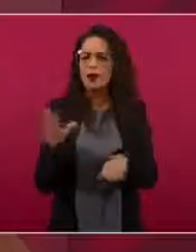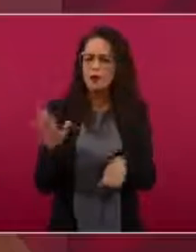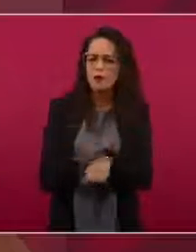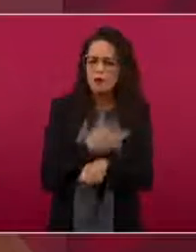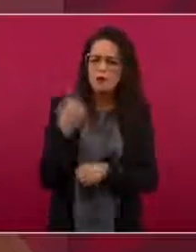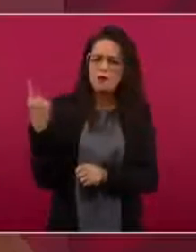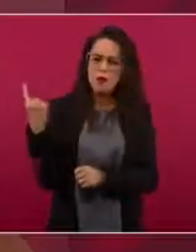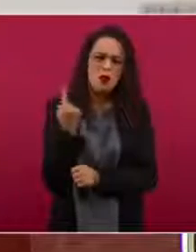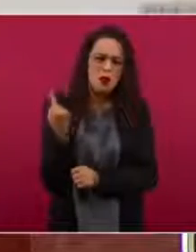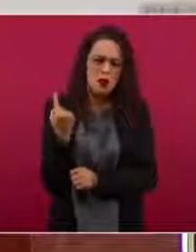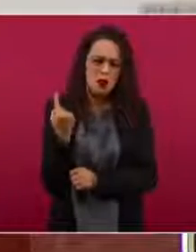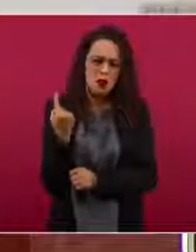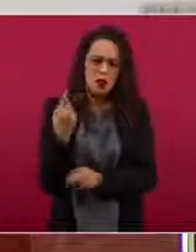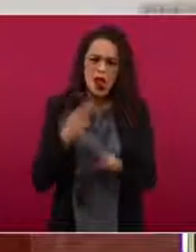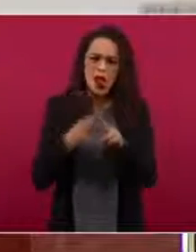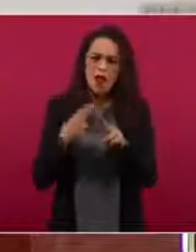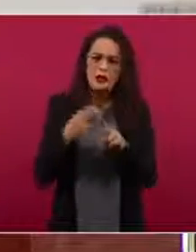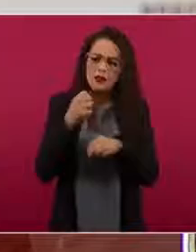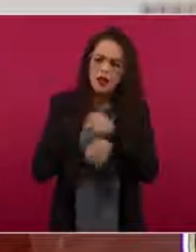Porque